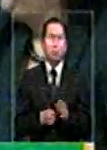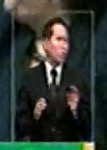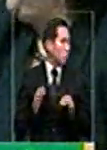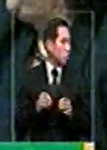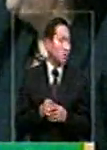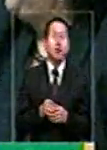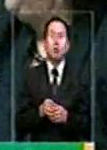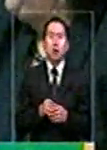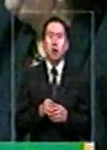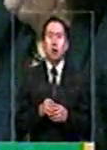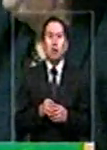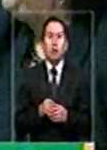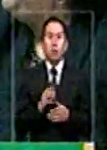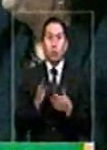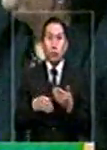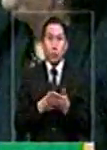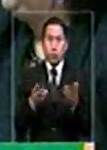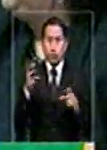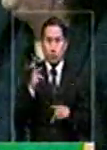la opinión pública